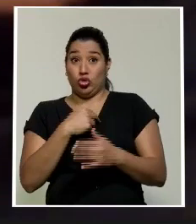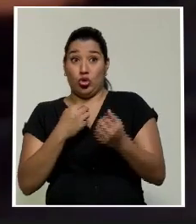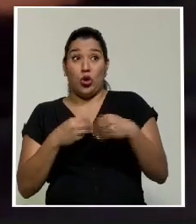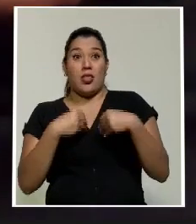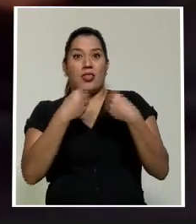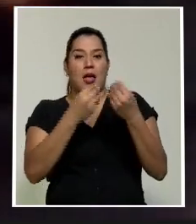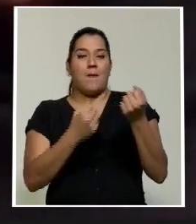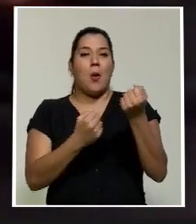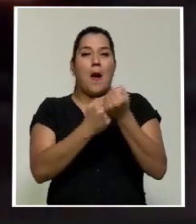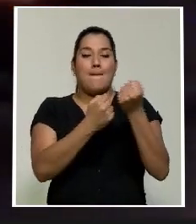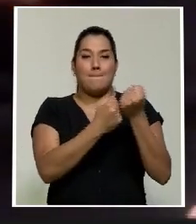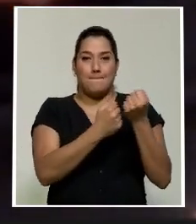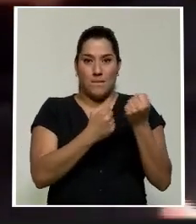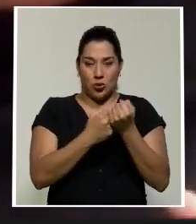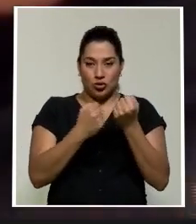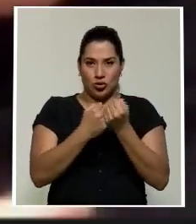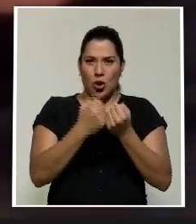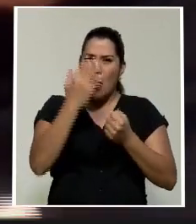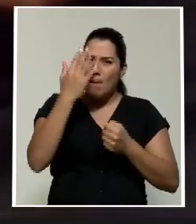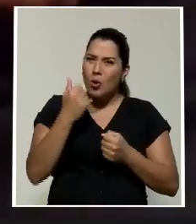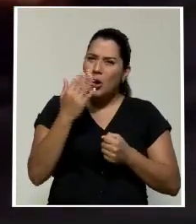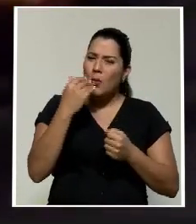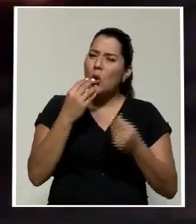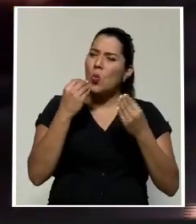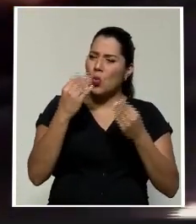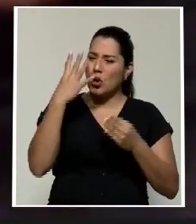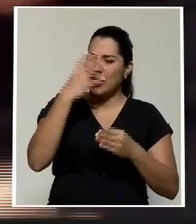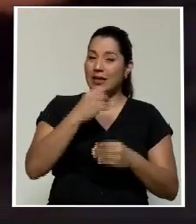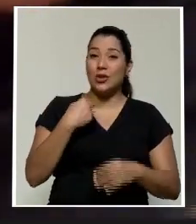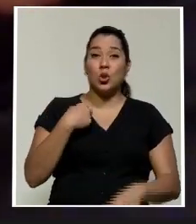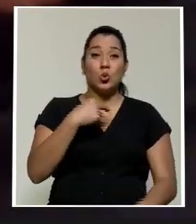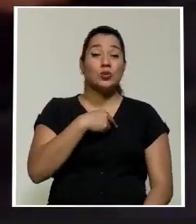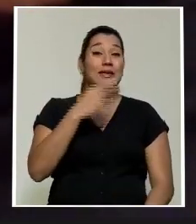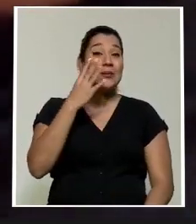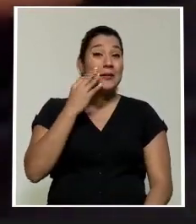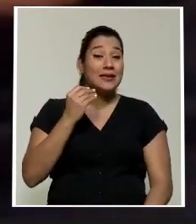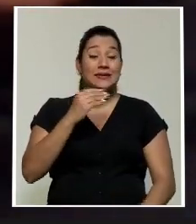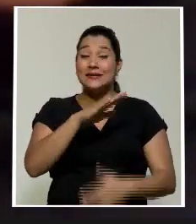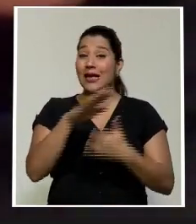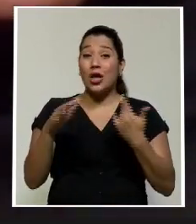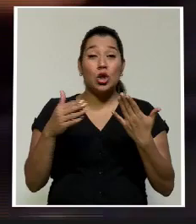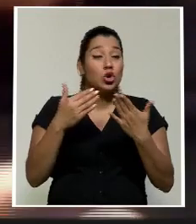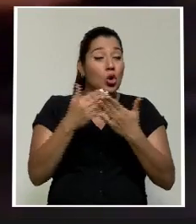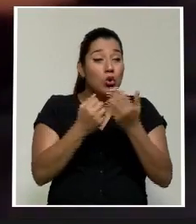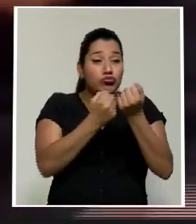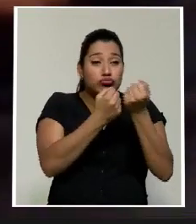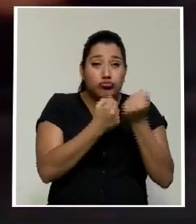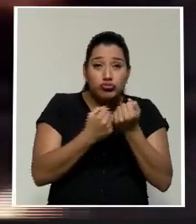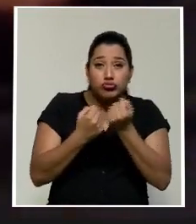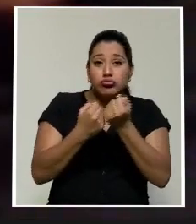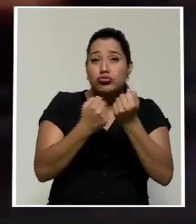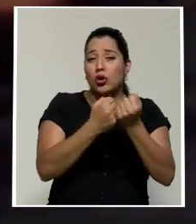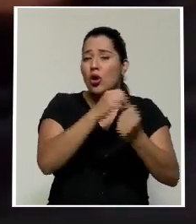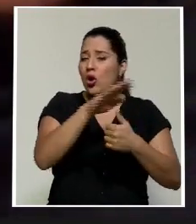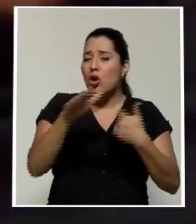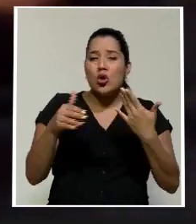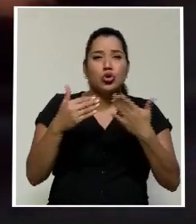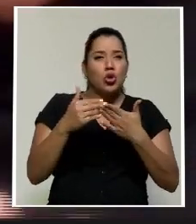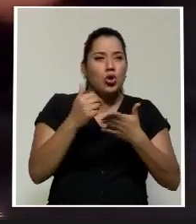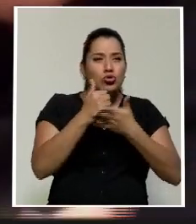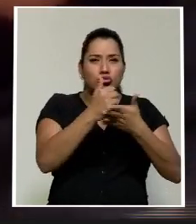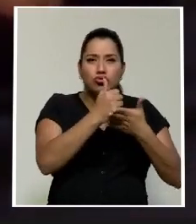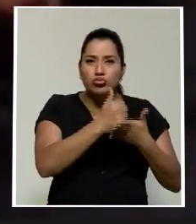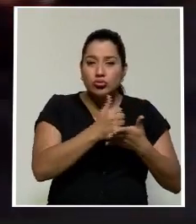red de periodistas, porque fue muy lindo la experiencia. Todo el mundo se estaba apoyando a todo el mundo estaba